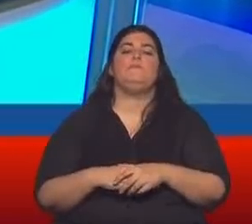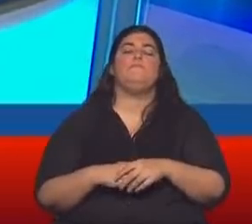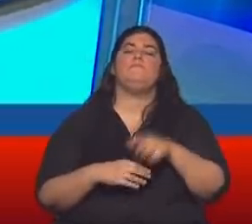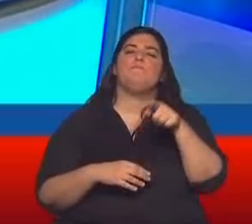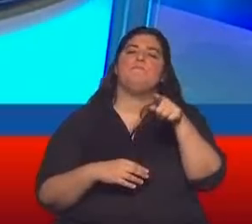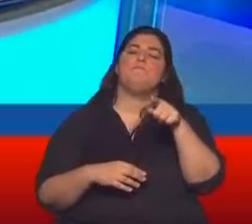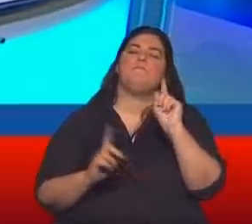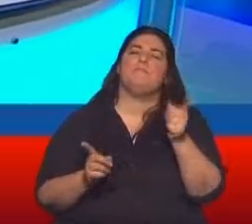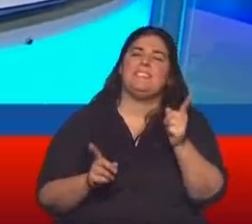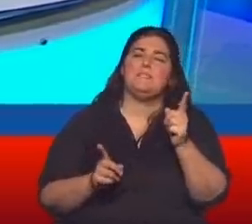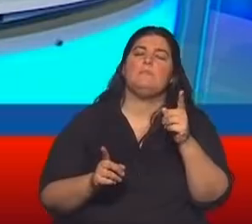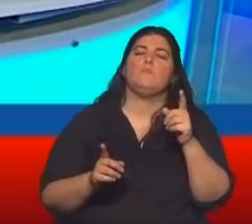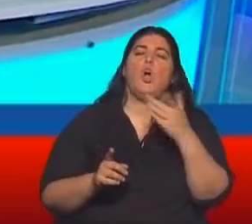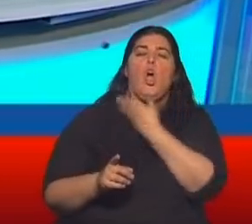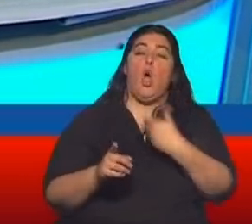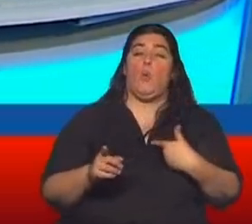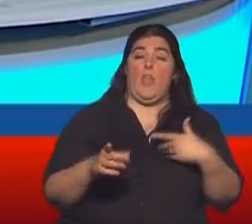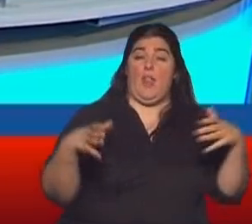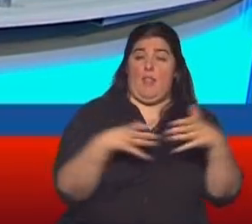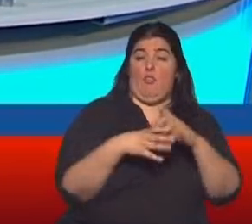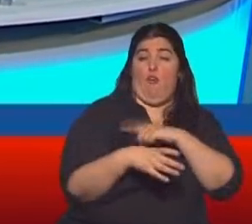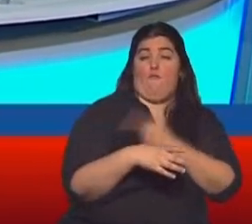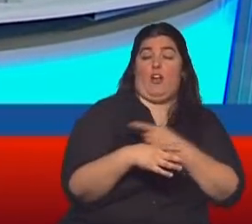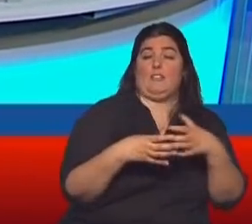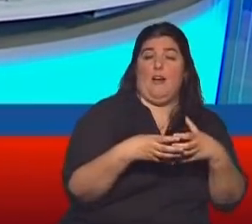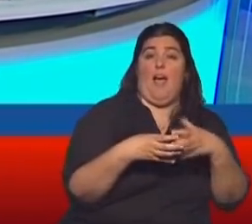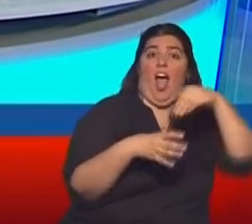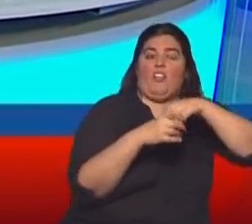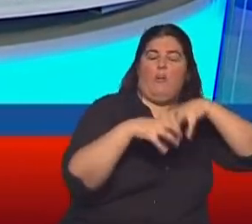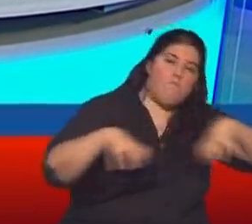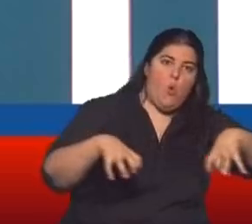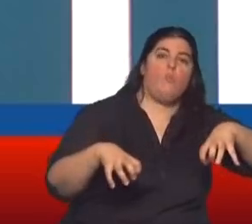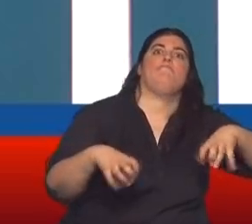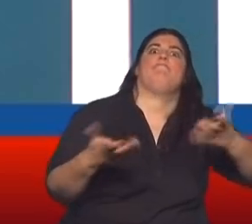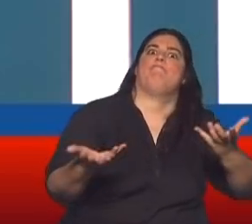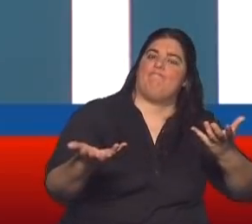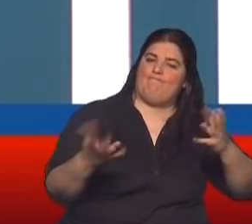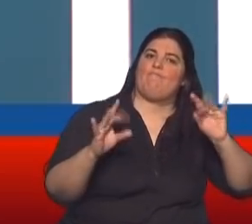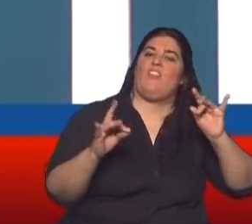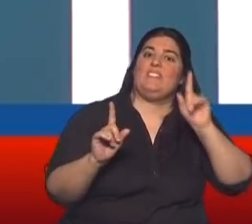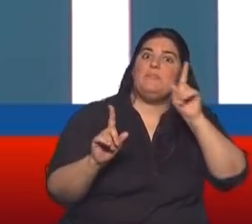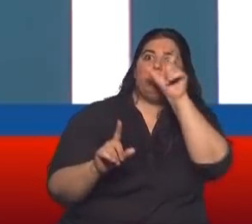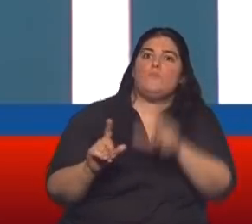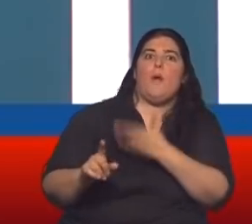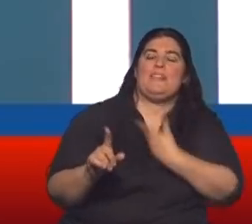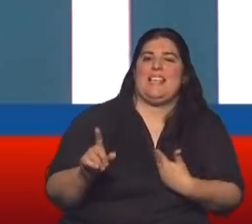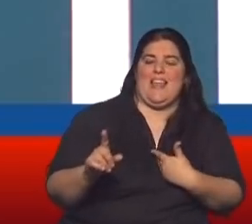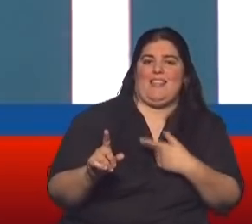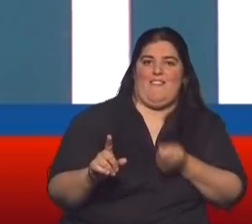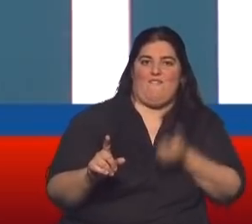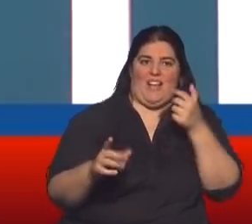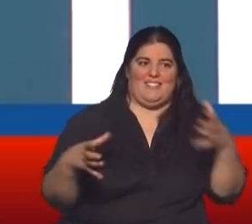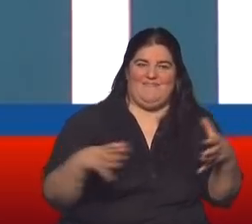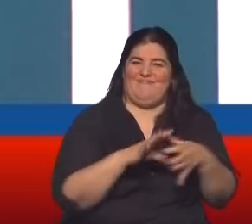misma fuerza gobernante se haya partido le impide al propio Pedro Castillo utilizar algo con lo cual